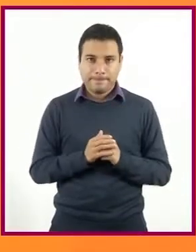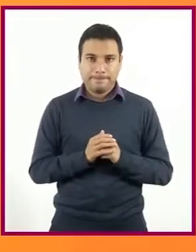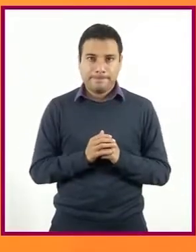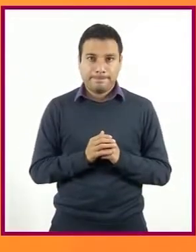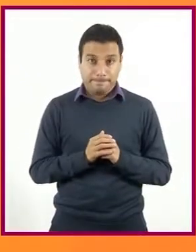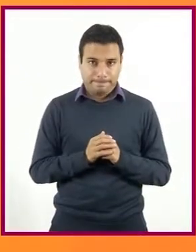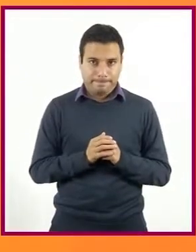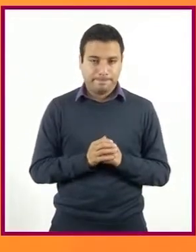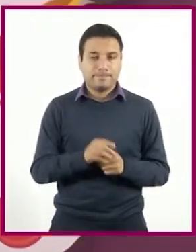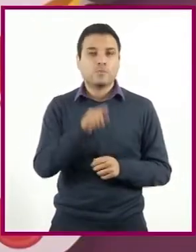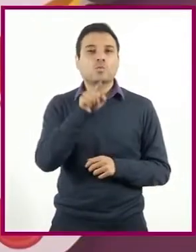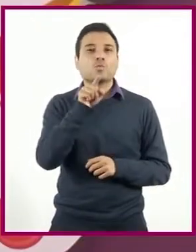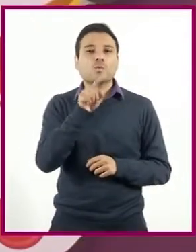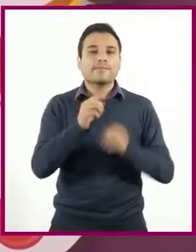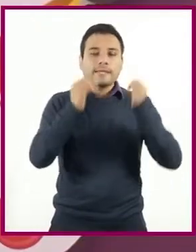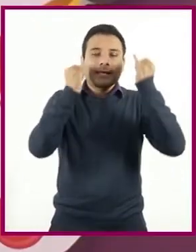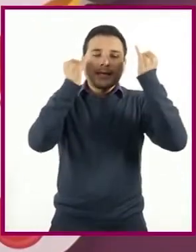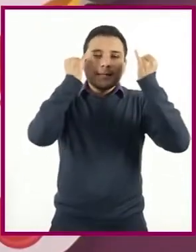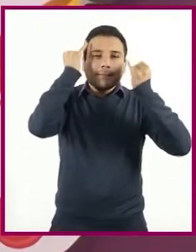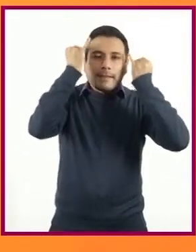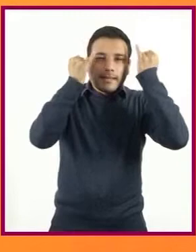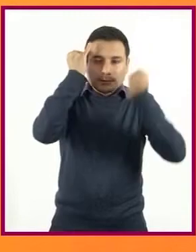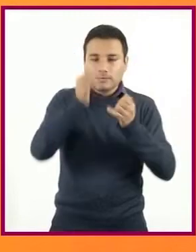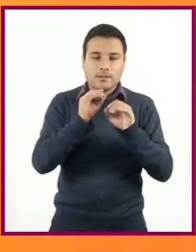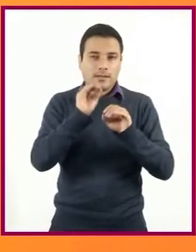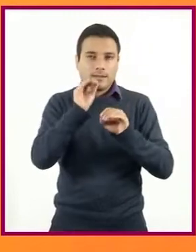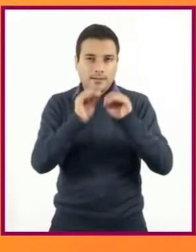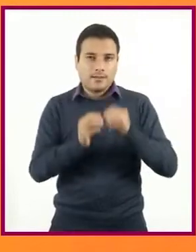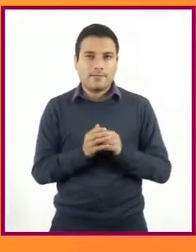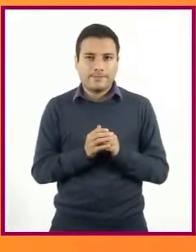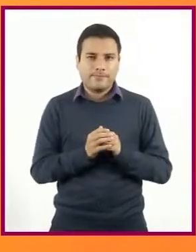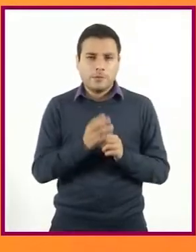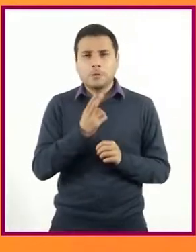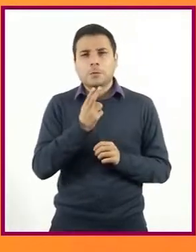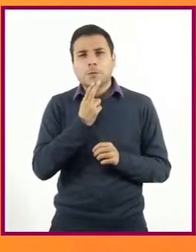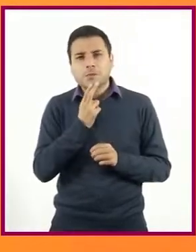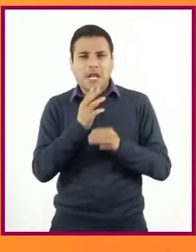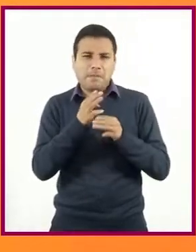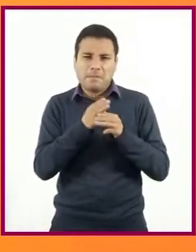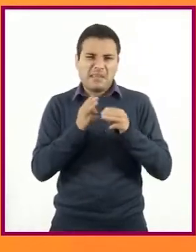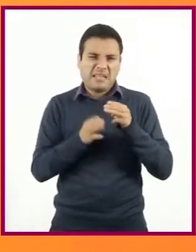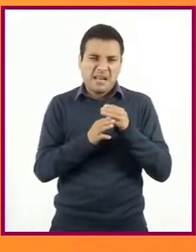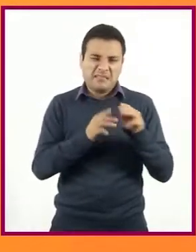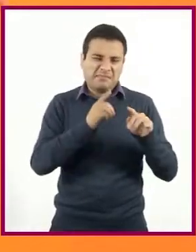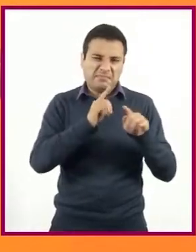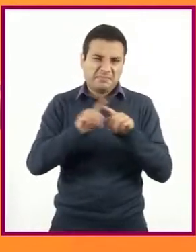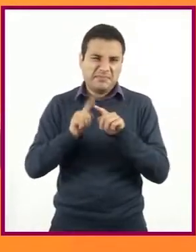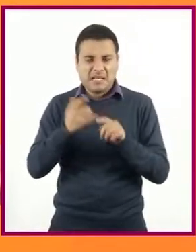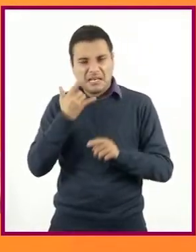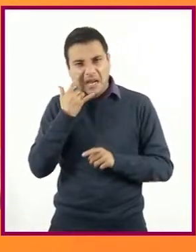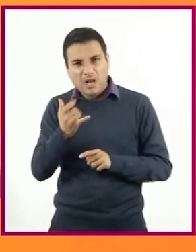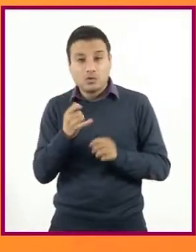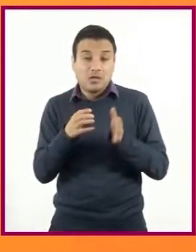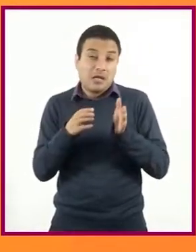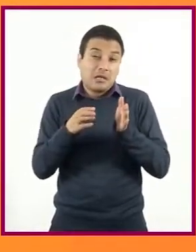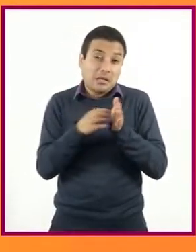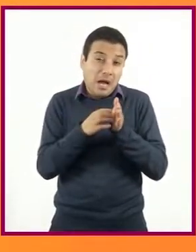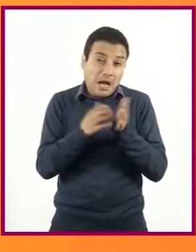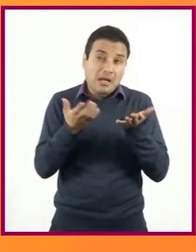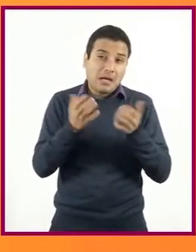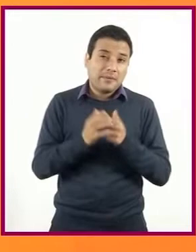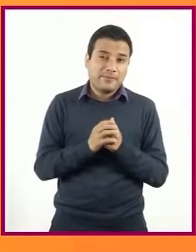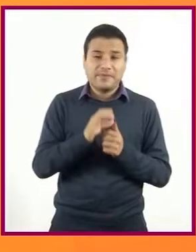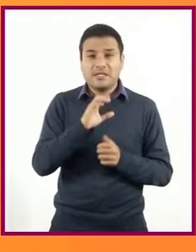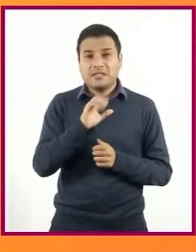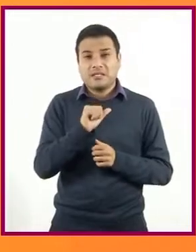prueba su experiencia, su imaginación y su creatividad al usar materiales poco convencionales como cajas de cualquier tamaño,